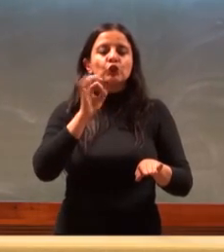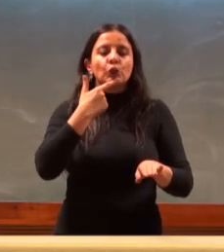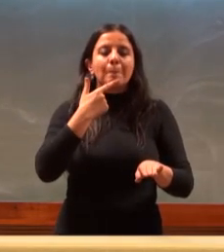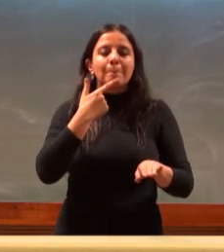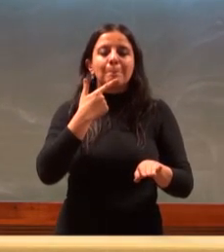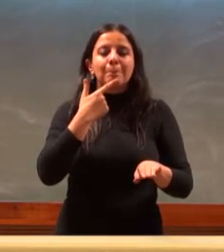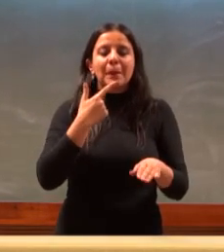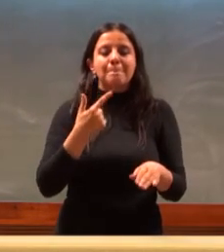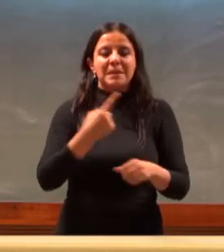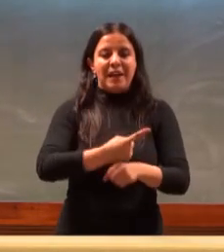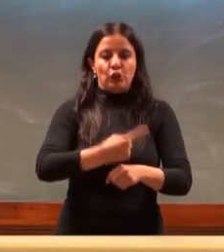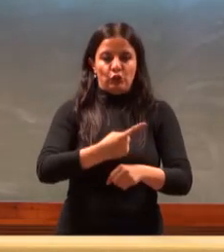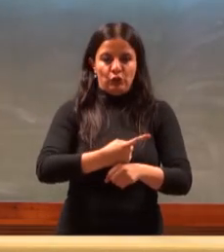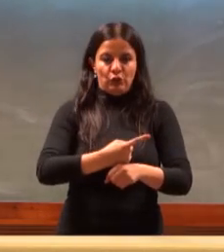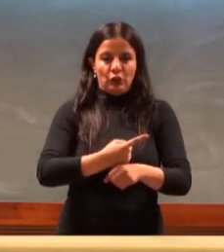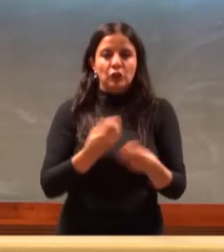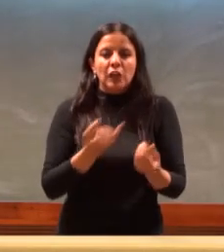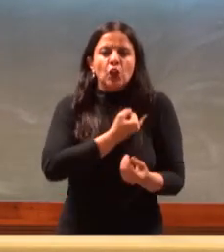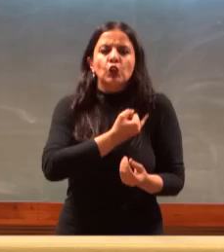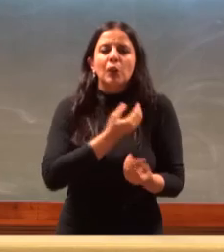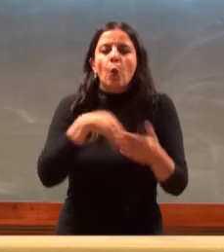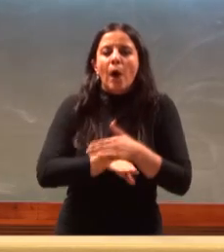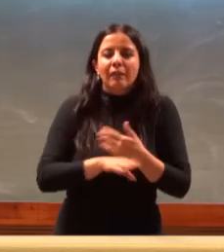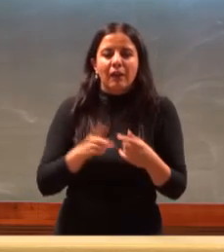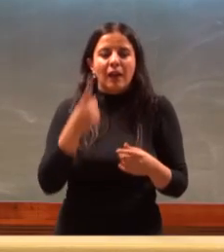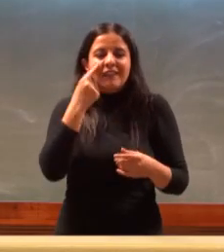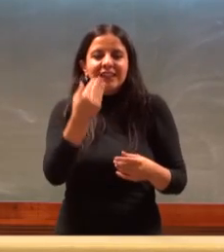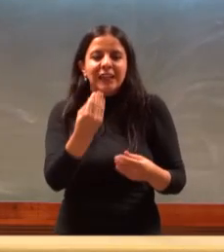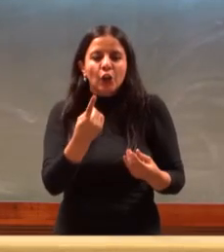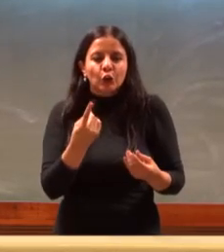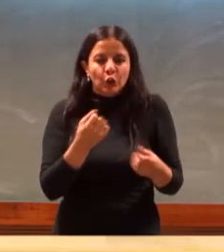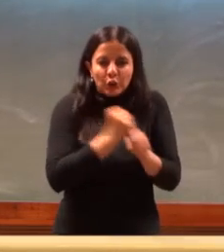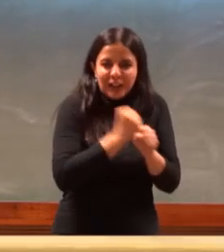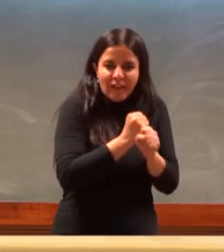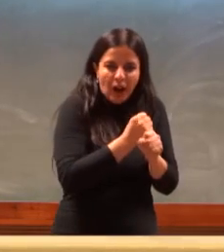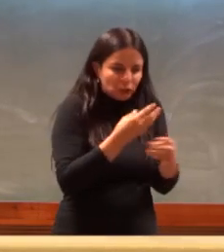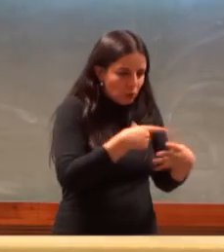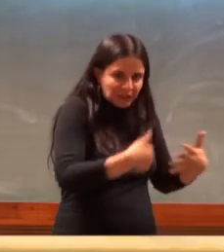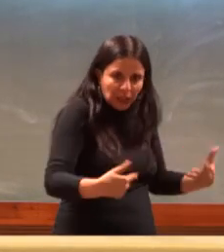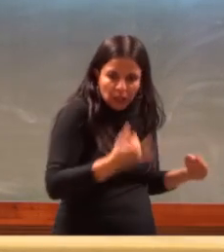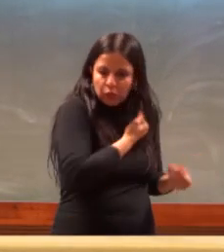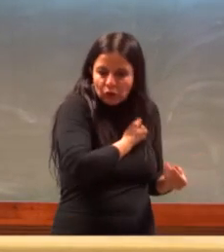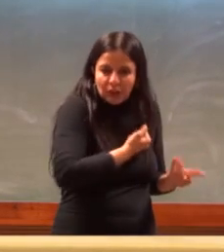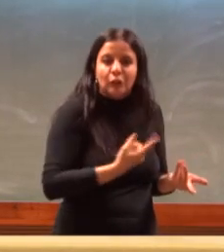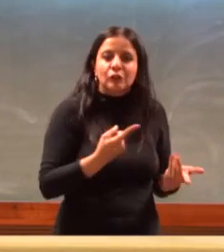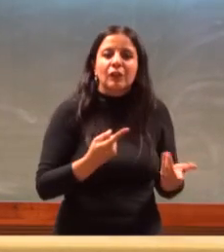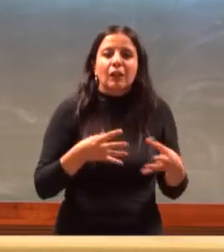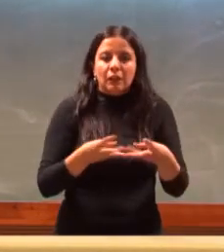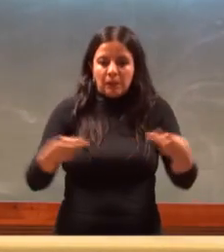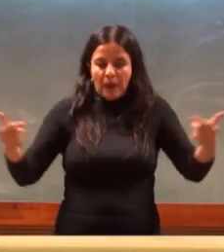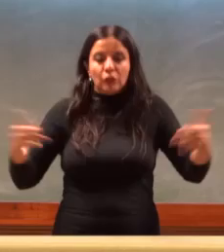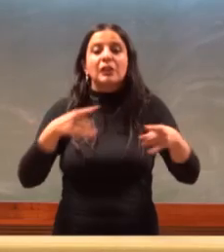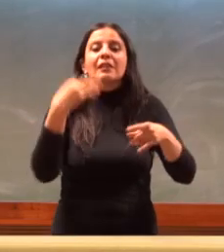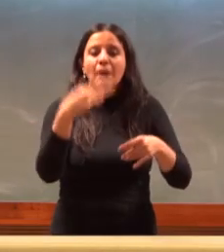etcétera eso va a estar depositado en en repositorios digitales de acceso abierto en ese caso con la cesit el área de tecnología